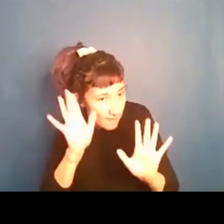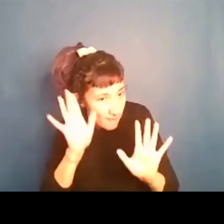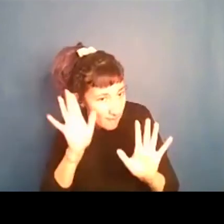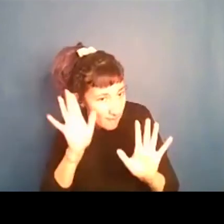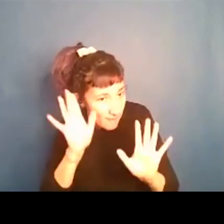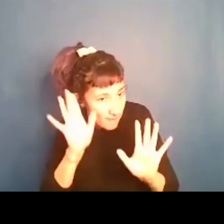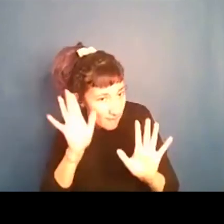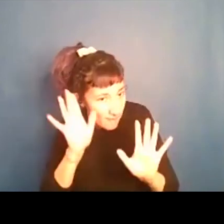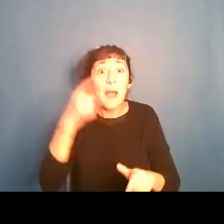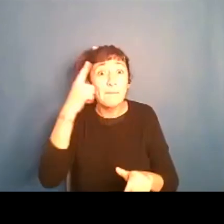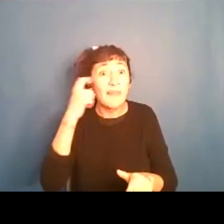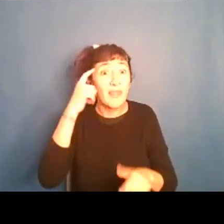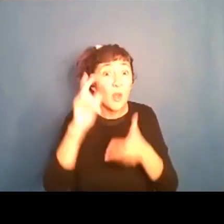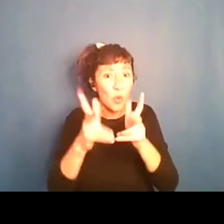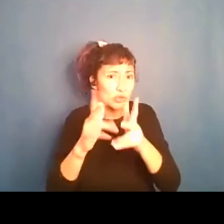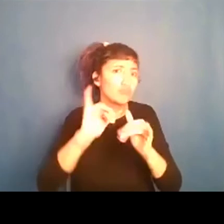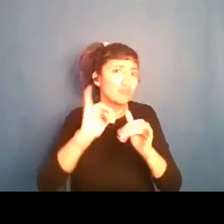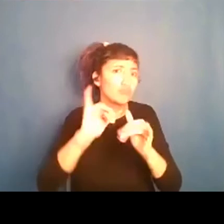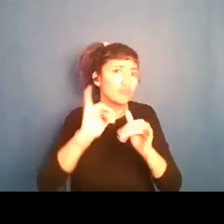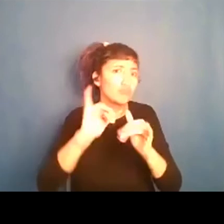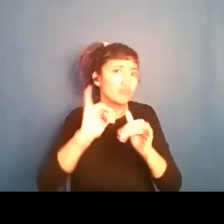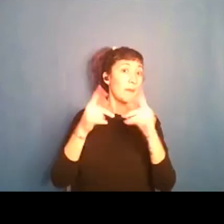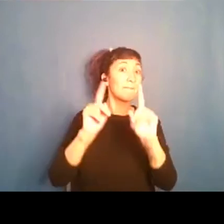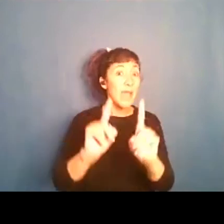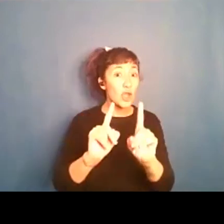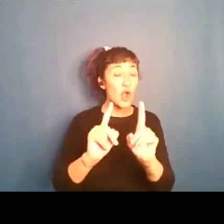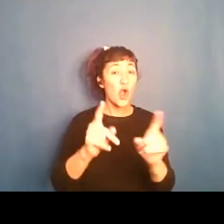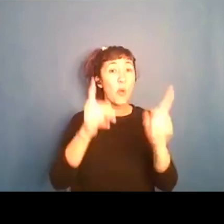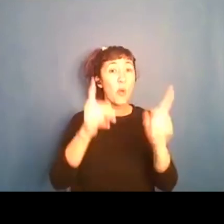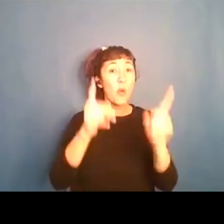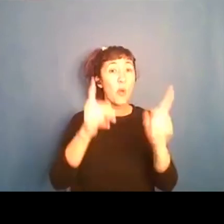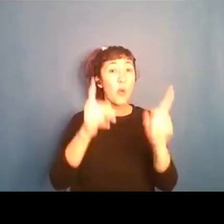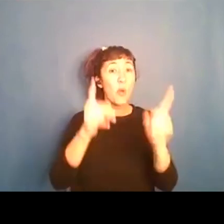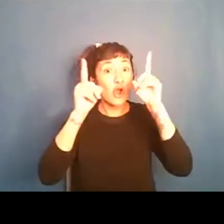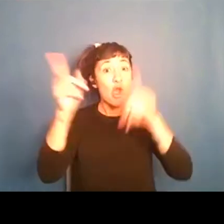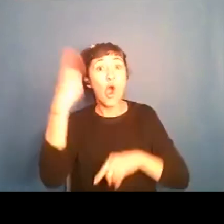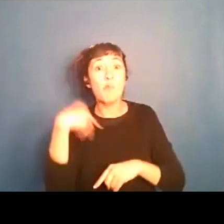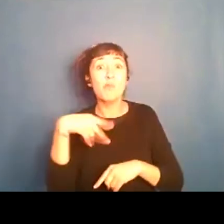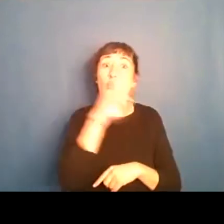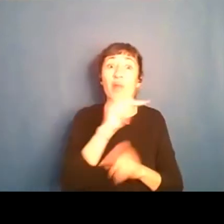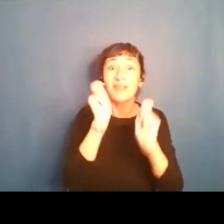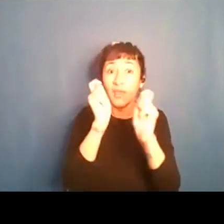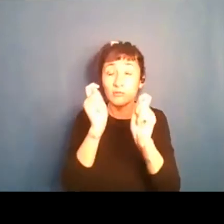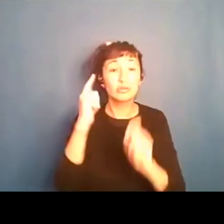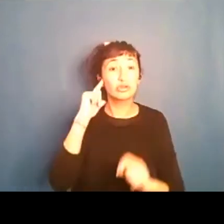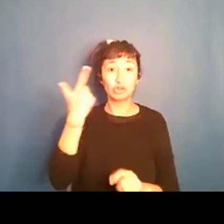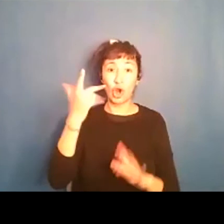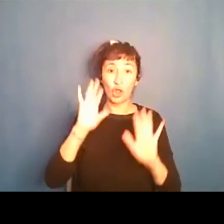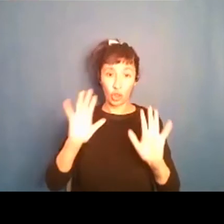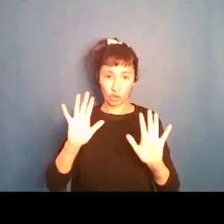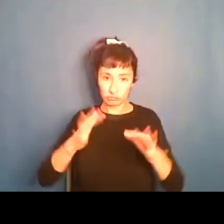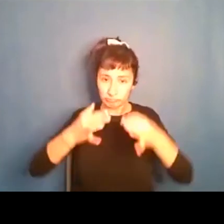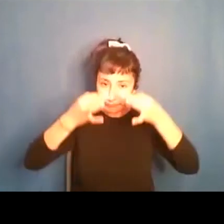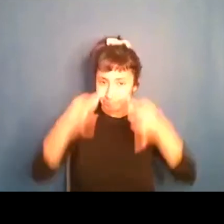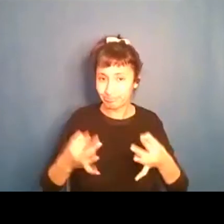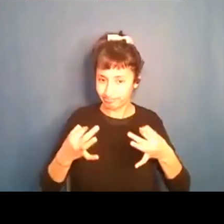sí, pero docentes, docentas, sordos, sordas, idóneos,